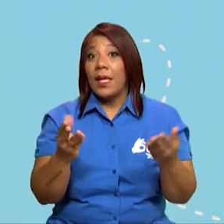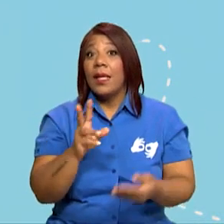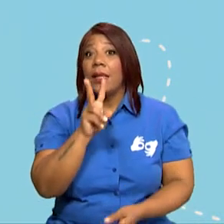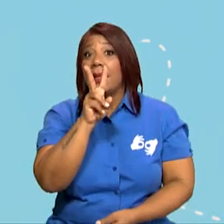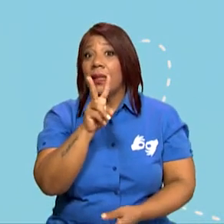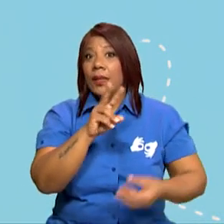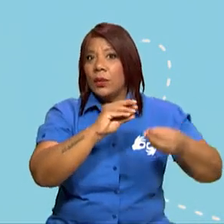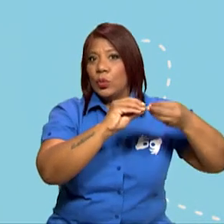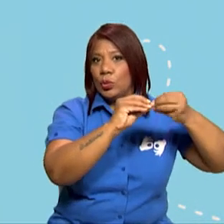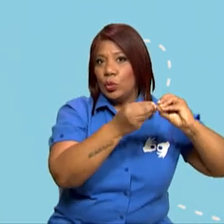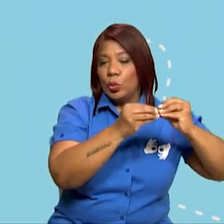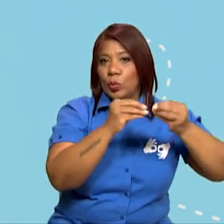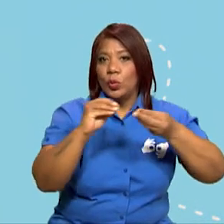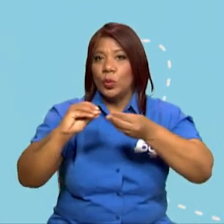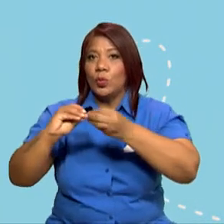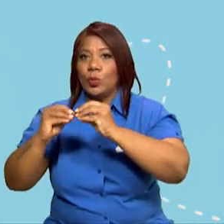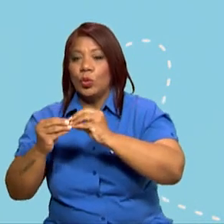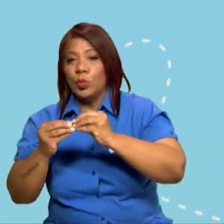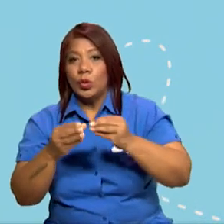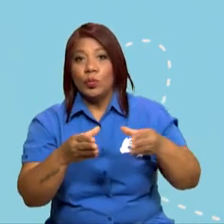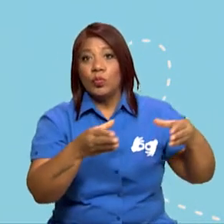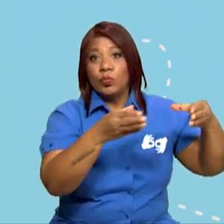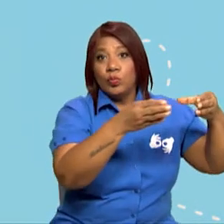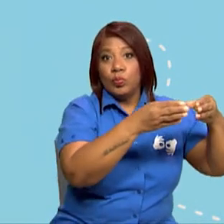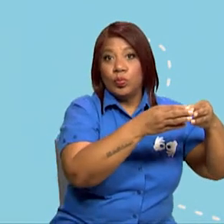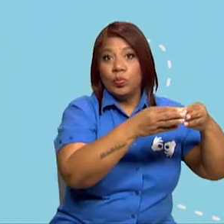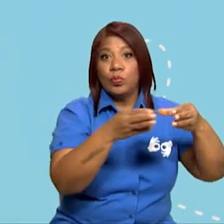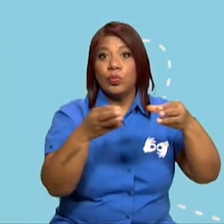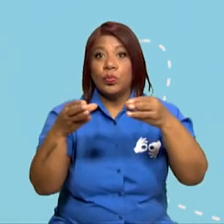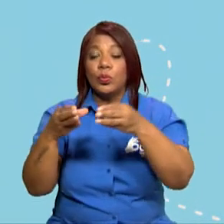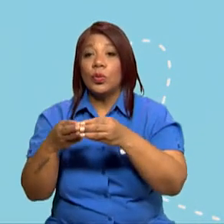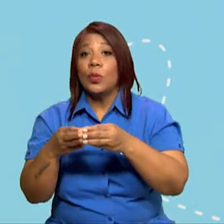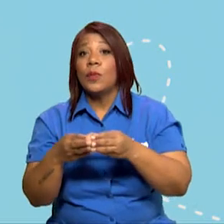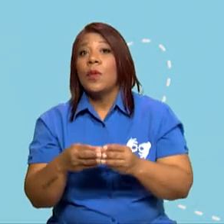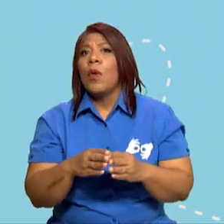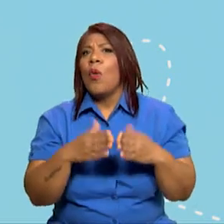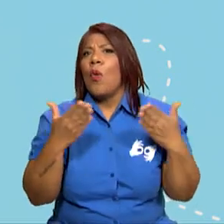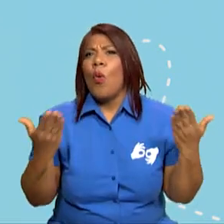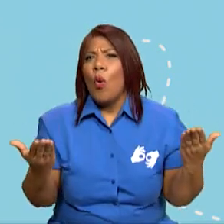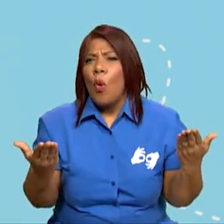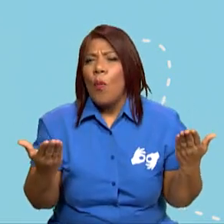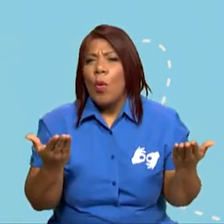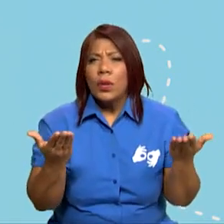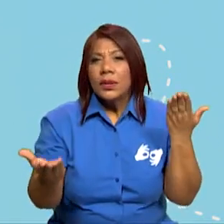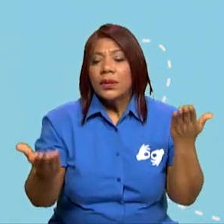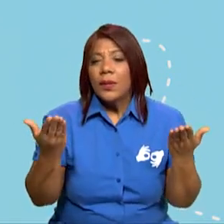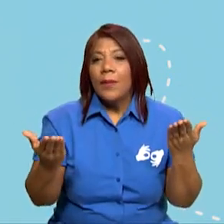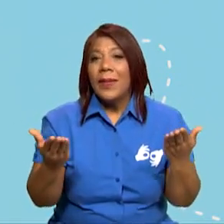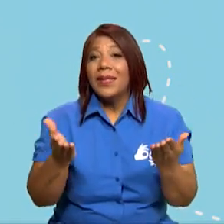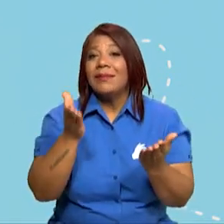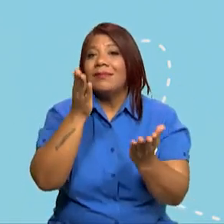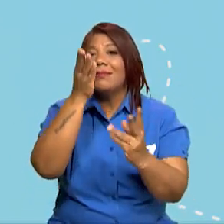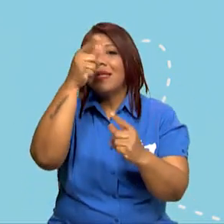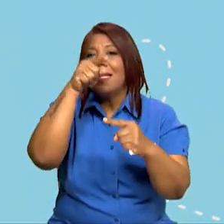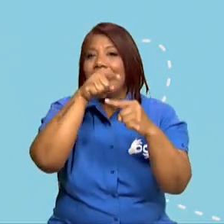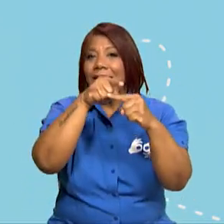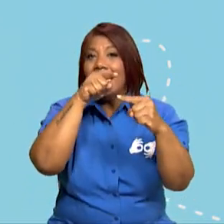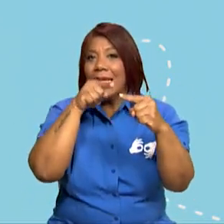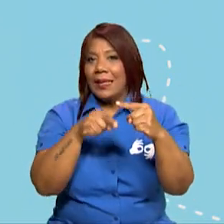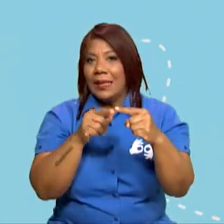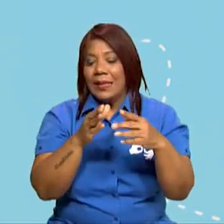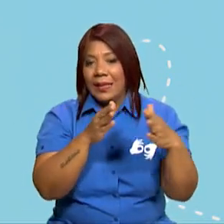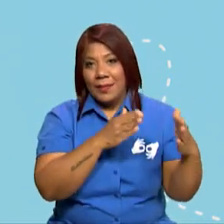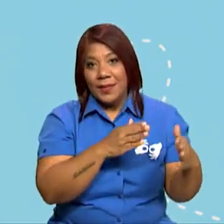Es el resultado de comparar dos cantidades dividiéndolas. Uh-huh. Eso es muy importante. Y les doy un ejemplo. En el parque